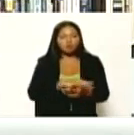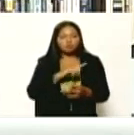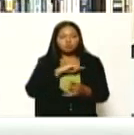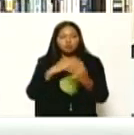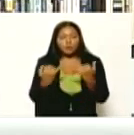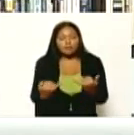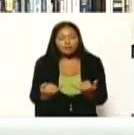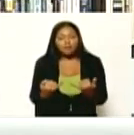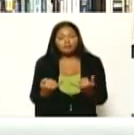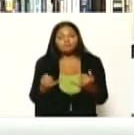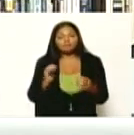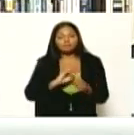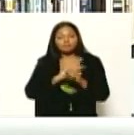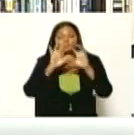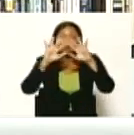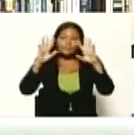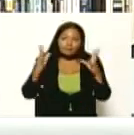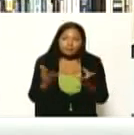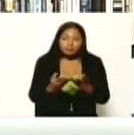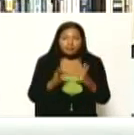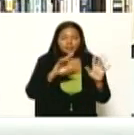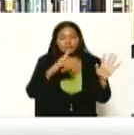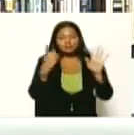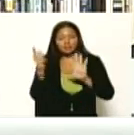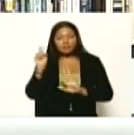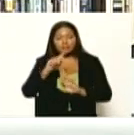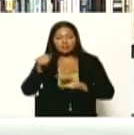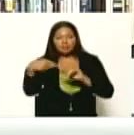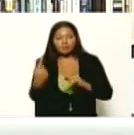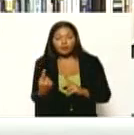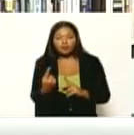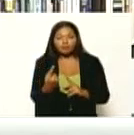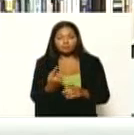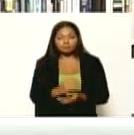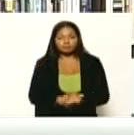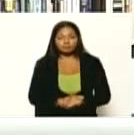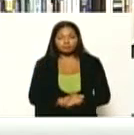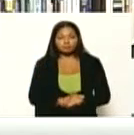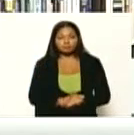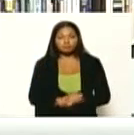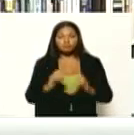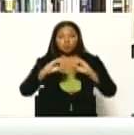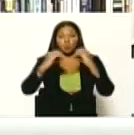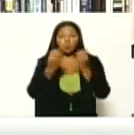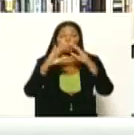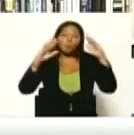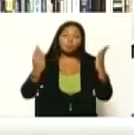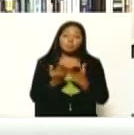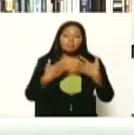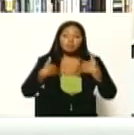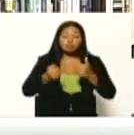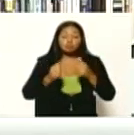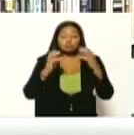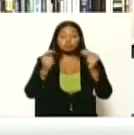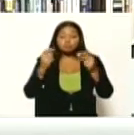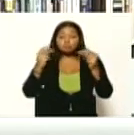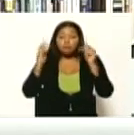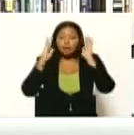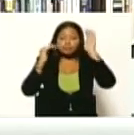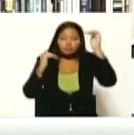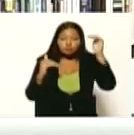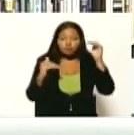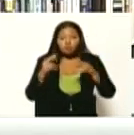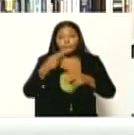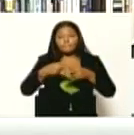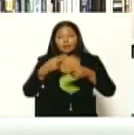pandemia. Imagínense ustedes, 16 meses después, la Organización Mundial de la Salud alerta de la